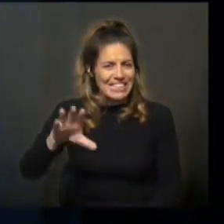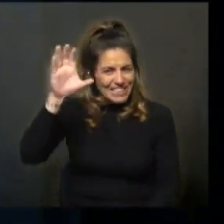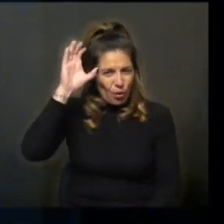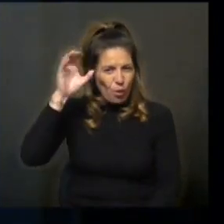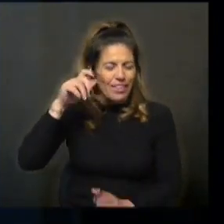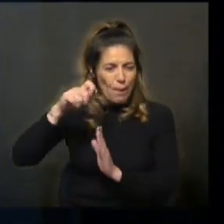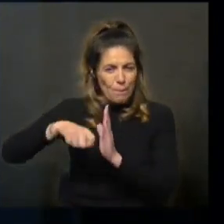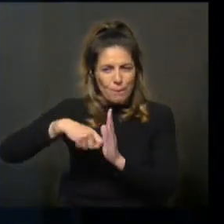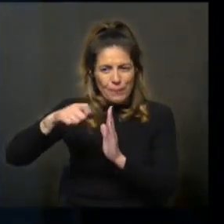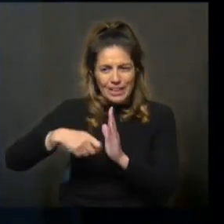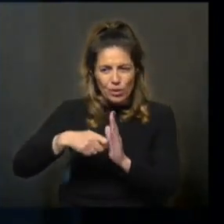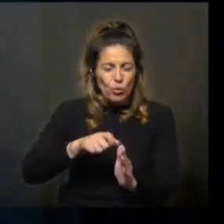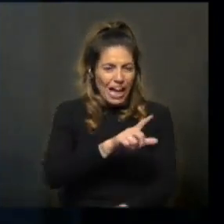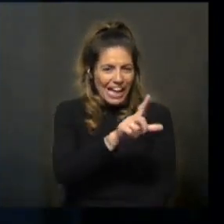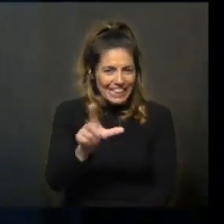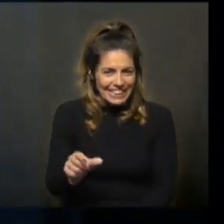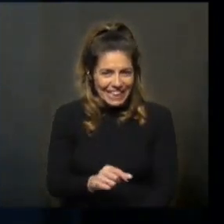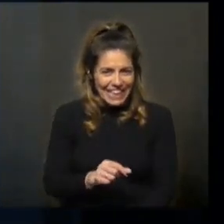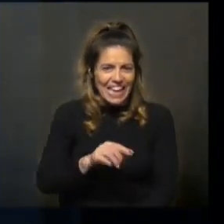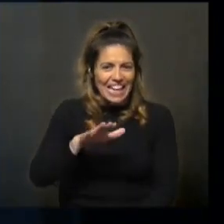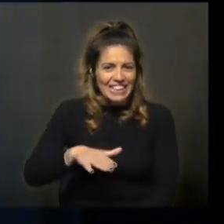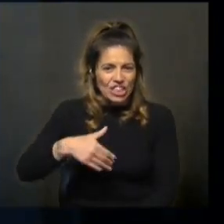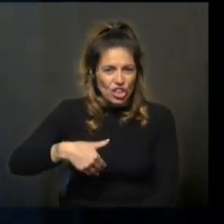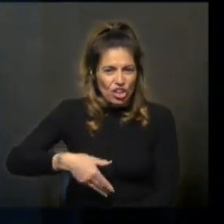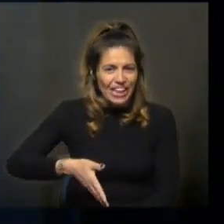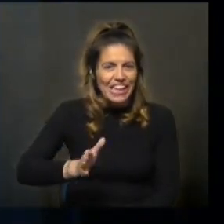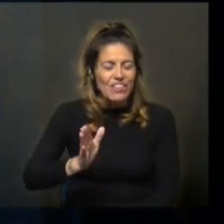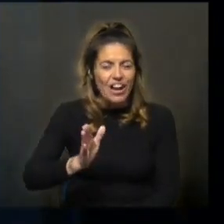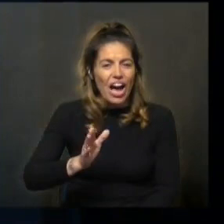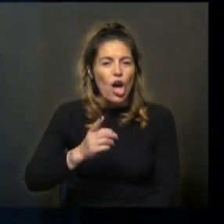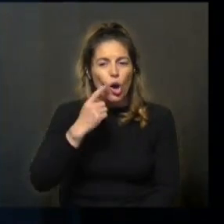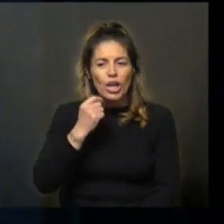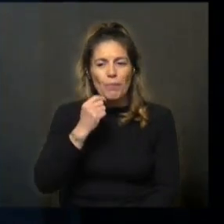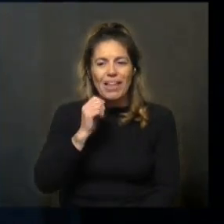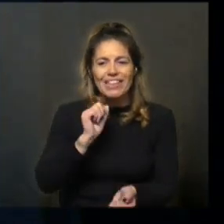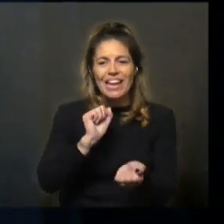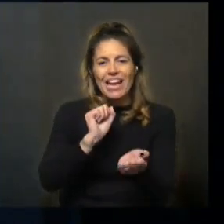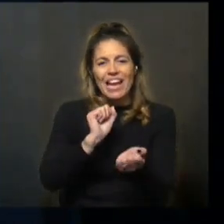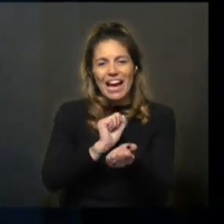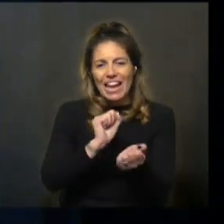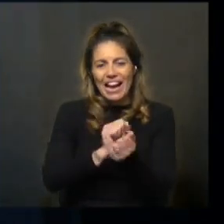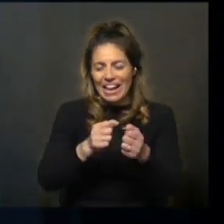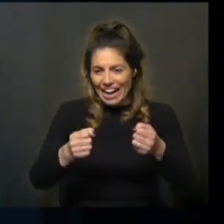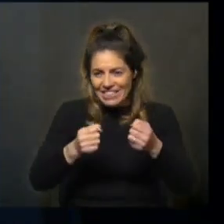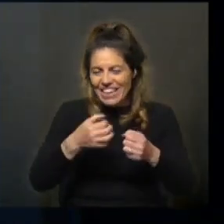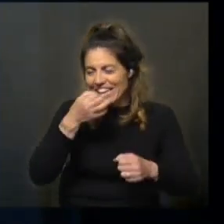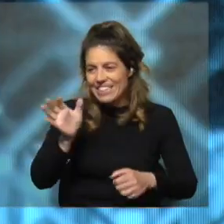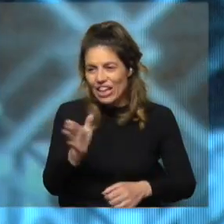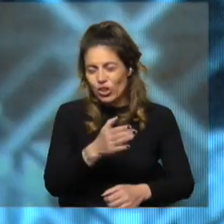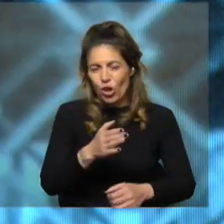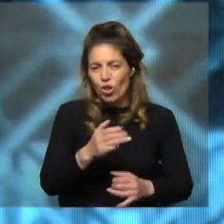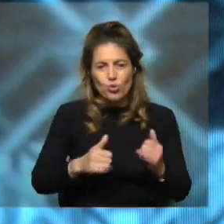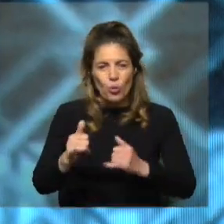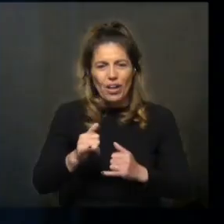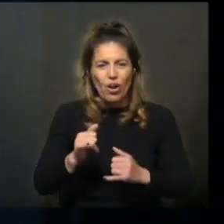de italiana del niño que iba con el padre a la cárcel clo que le dice que todo es un juego Exactamente no la vida es bella no